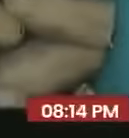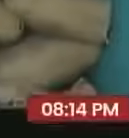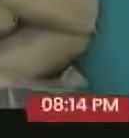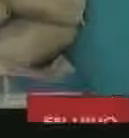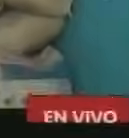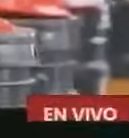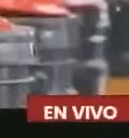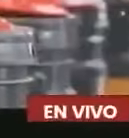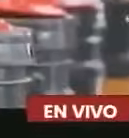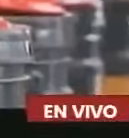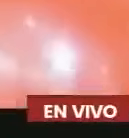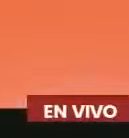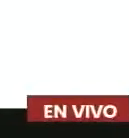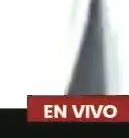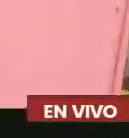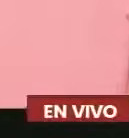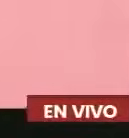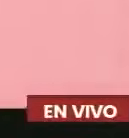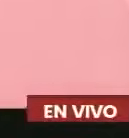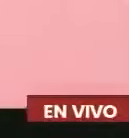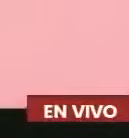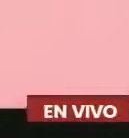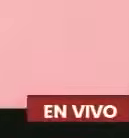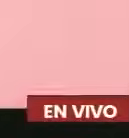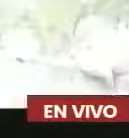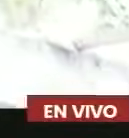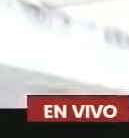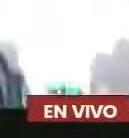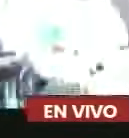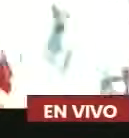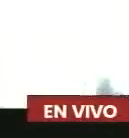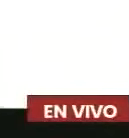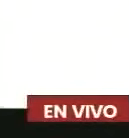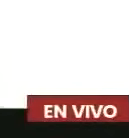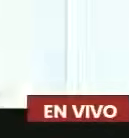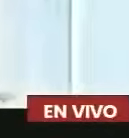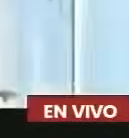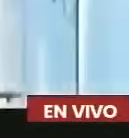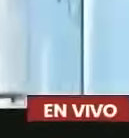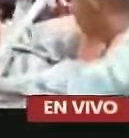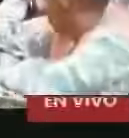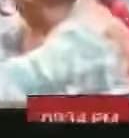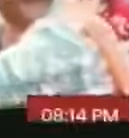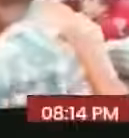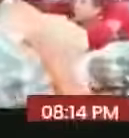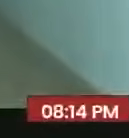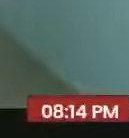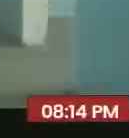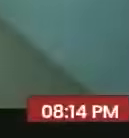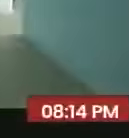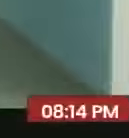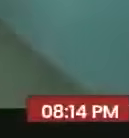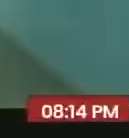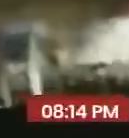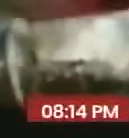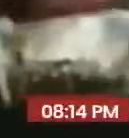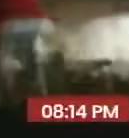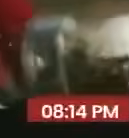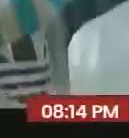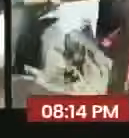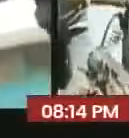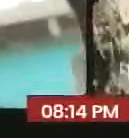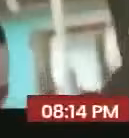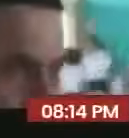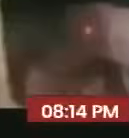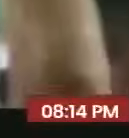amor y la atención que el pueblo necesita. Tenemos un sistema de gobierno que tiene su base en el alerta